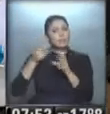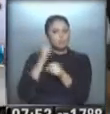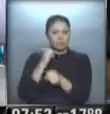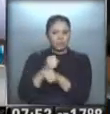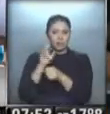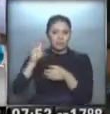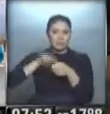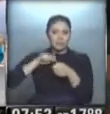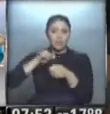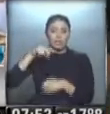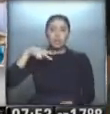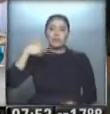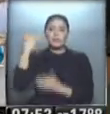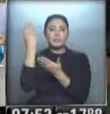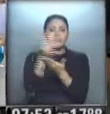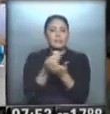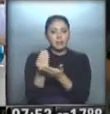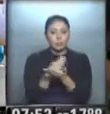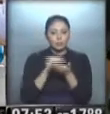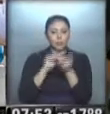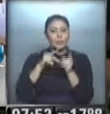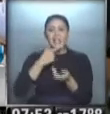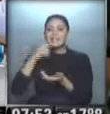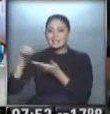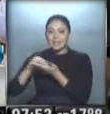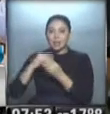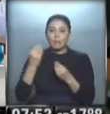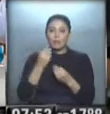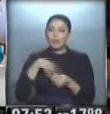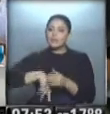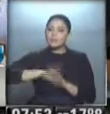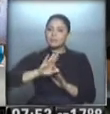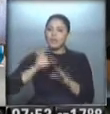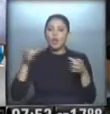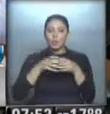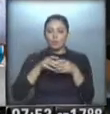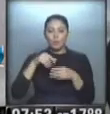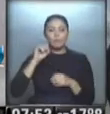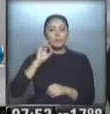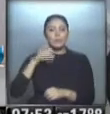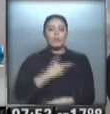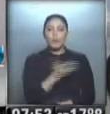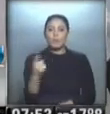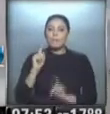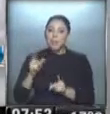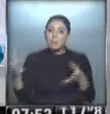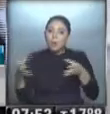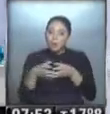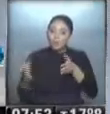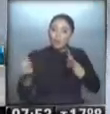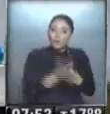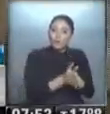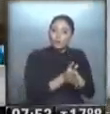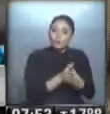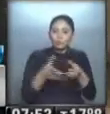santiago que obtuvo los tres escaños en diputados y en el senado dado que la banca por la minoría fue para el frente popular fuerza que acompaña también al